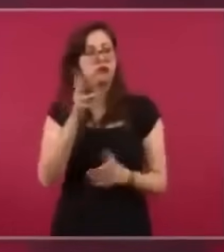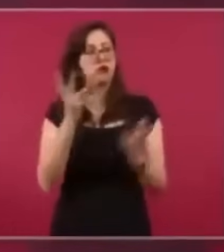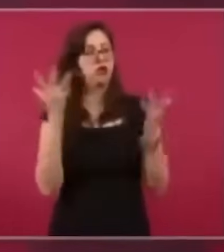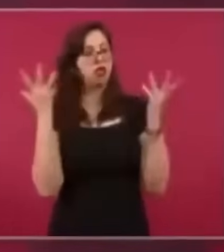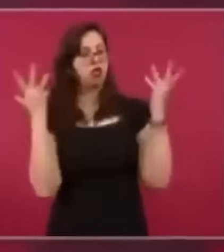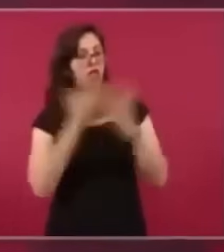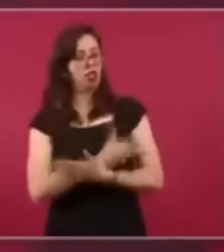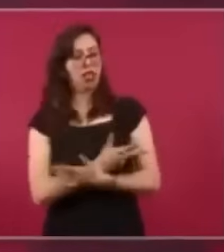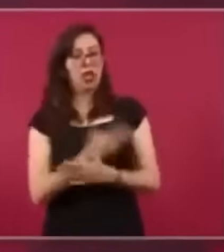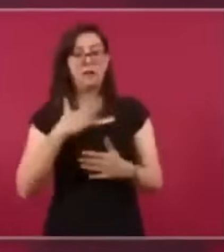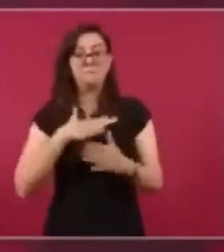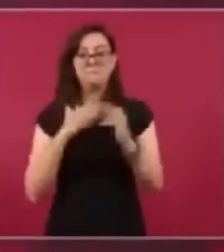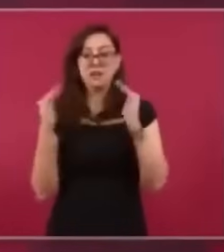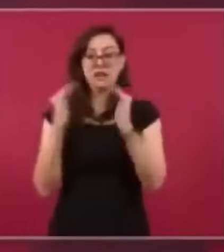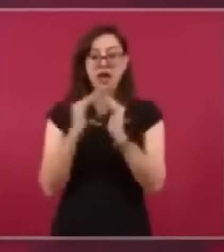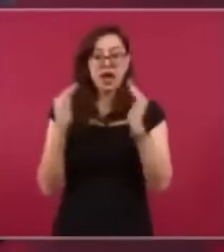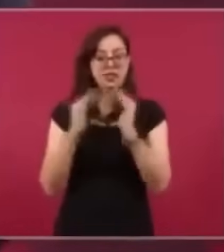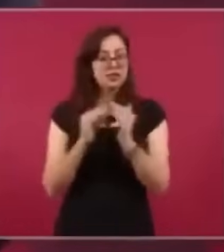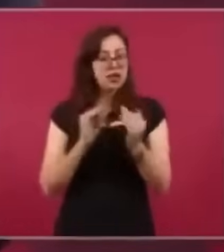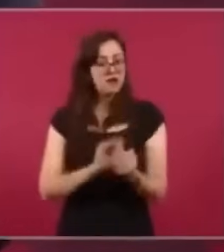un carro